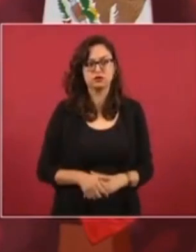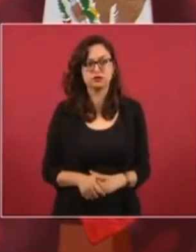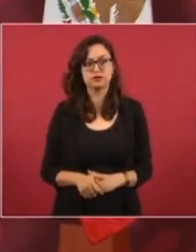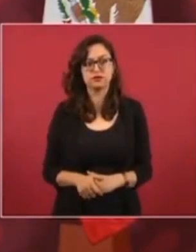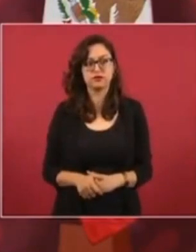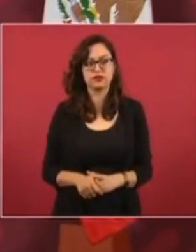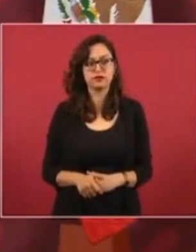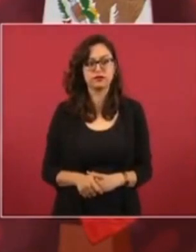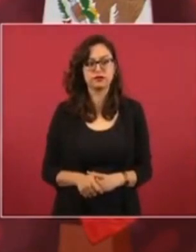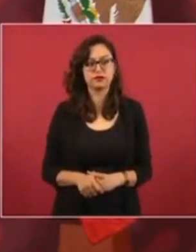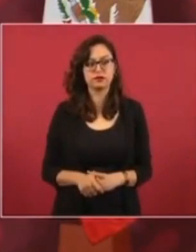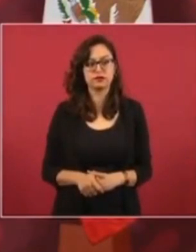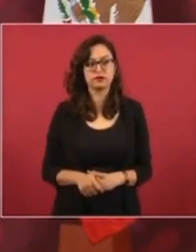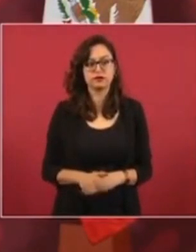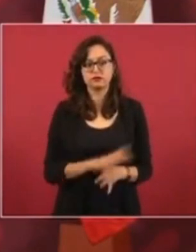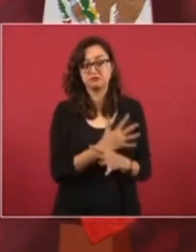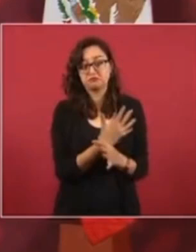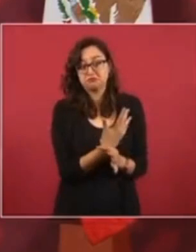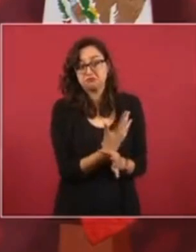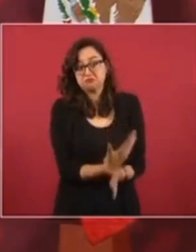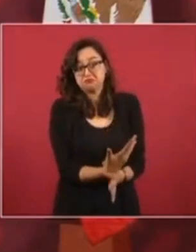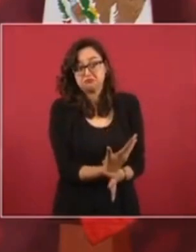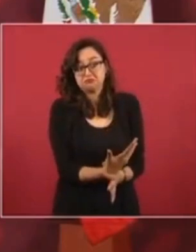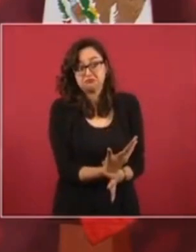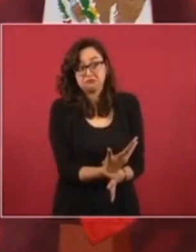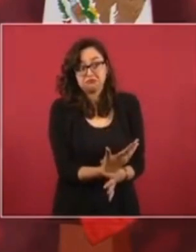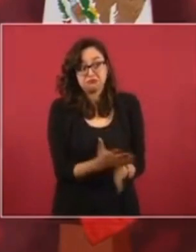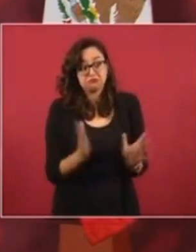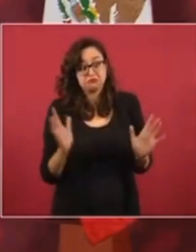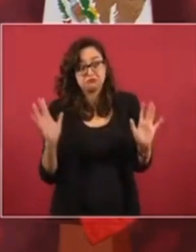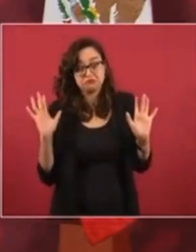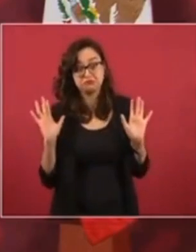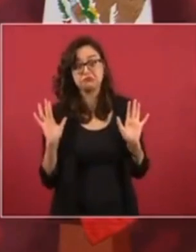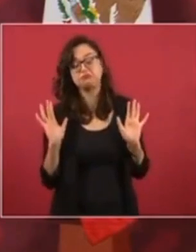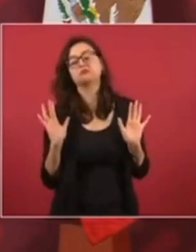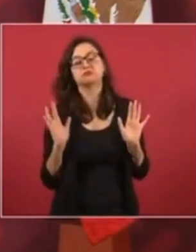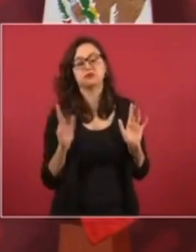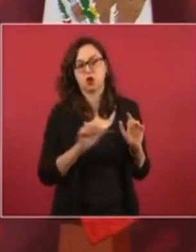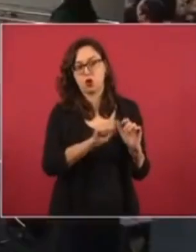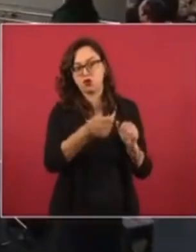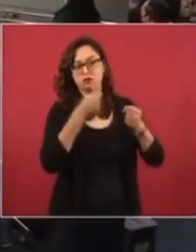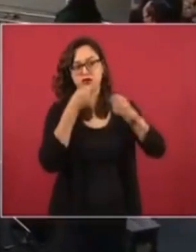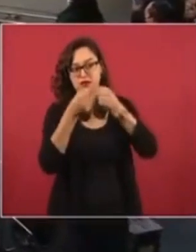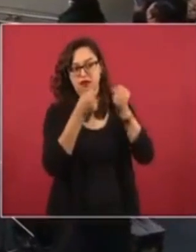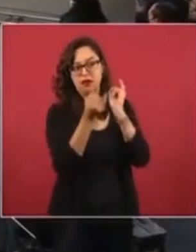Pero así son todavía la mayoría.